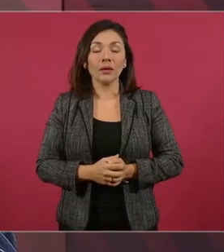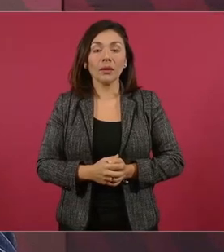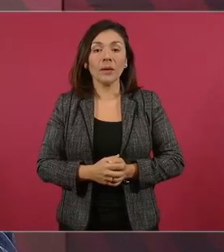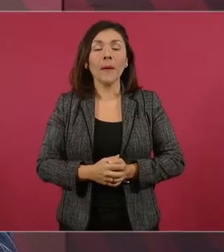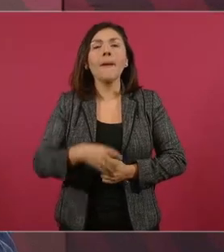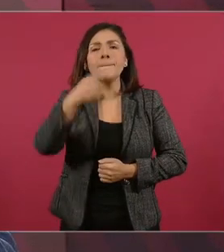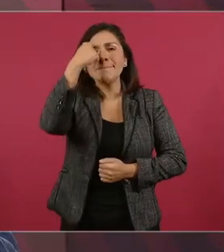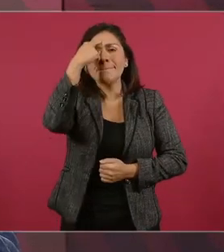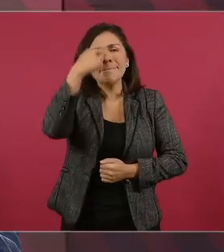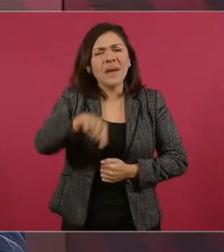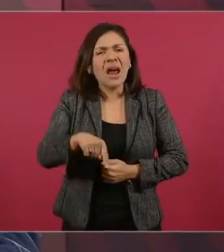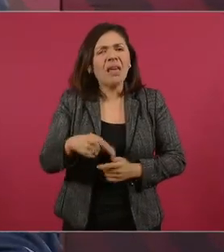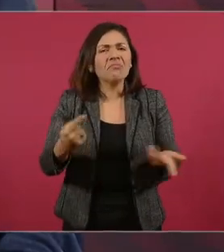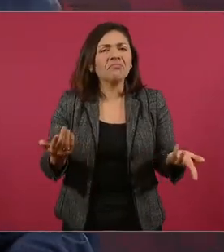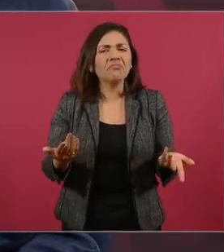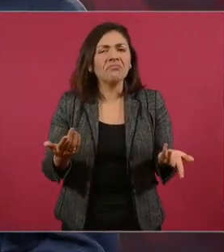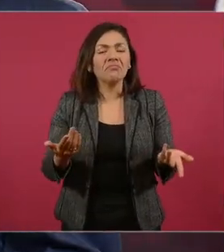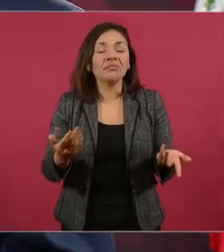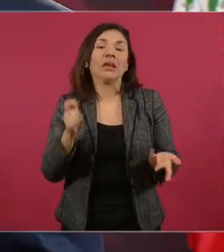pues todos